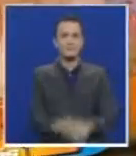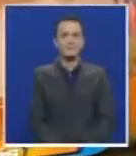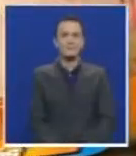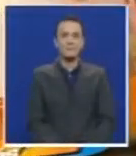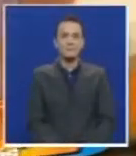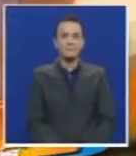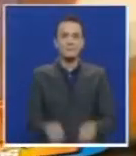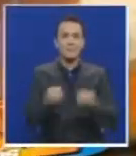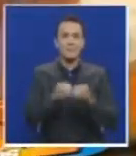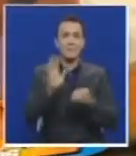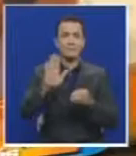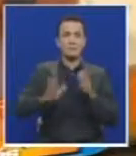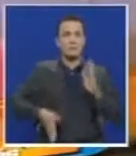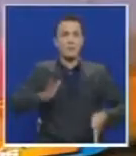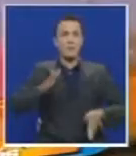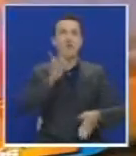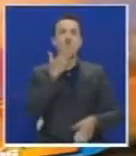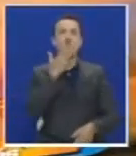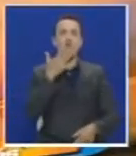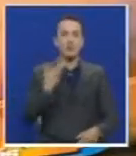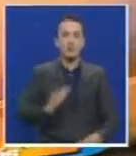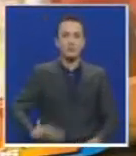La carrera atlética de los colores.